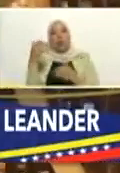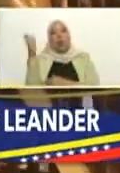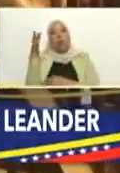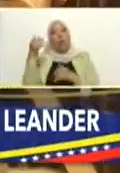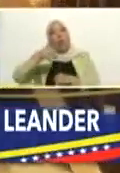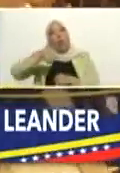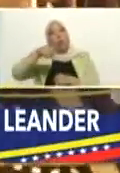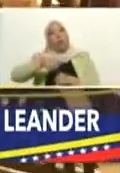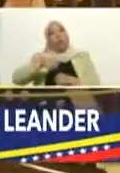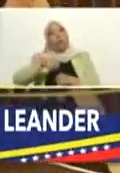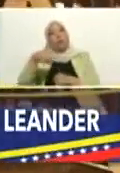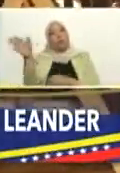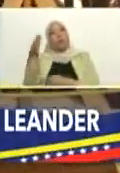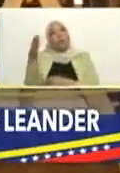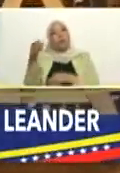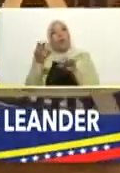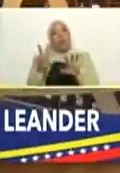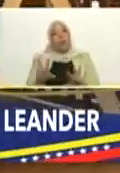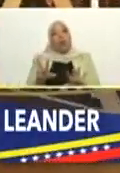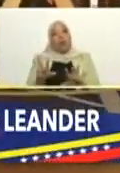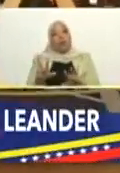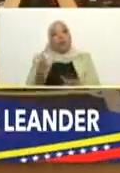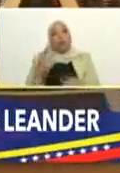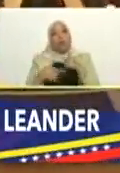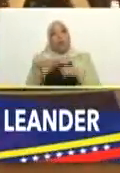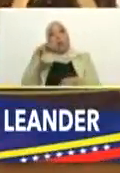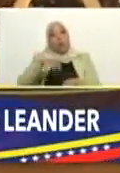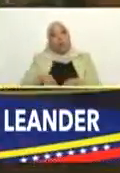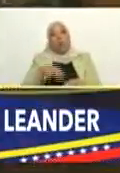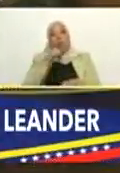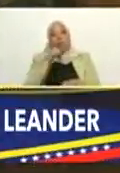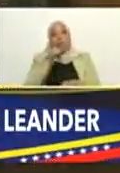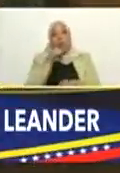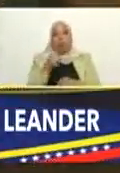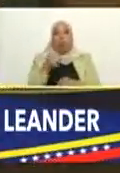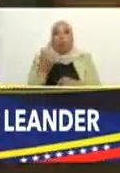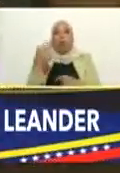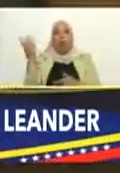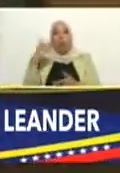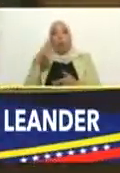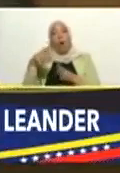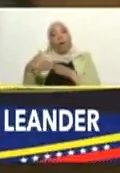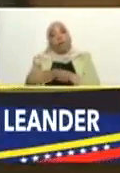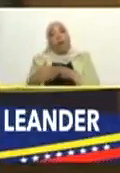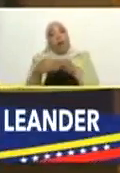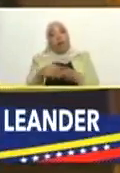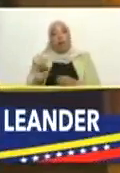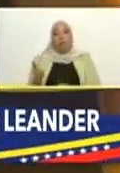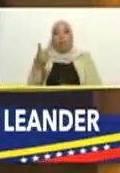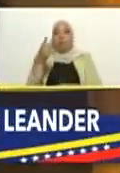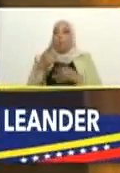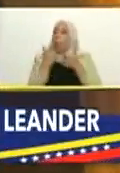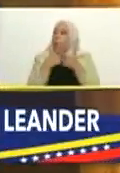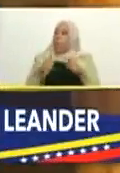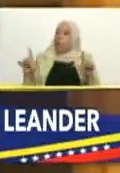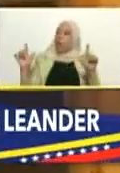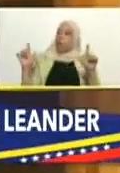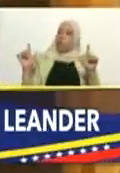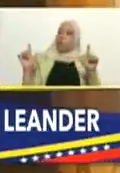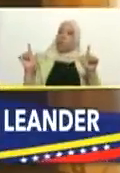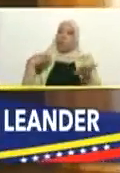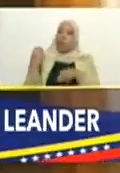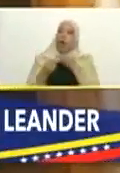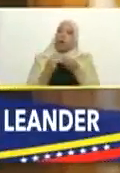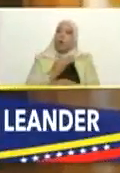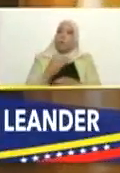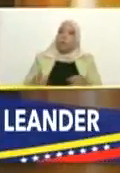hoy ondea en 3 países, que es el estandarte de 3 países, la trajo este barco, el primer barco libertador. Es así,